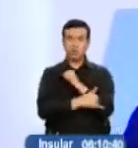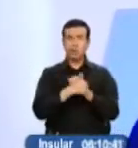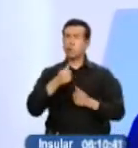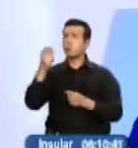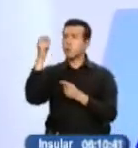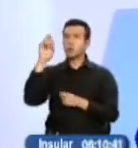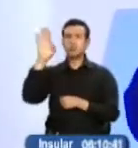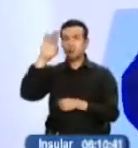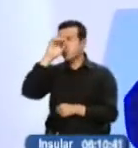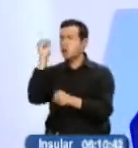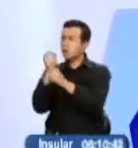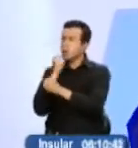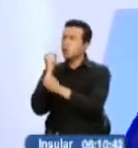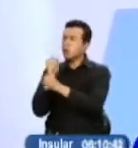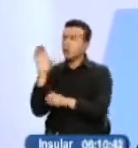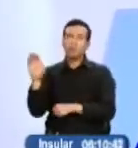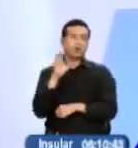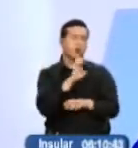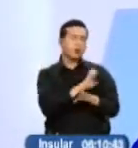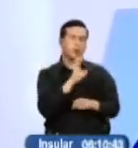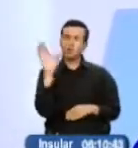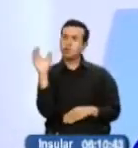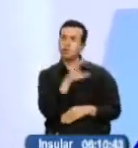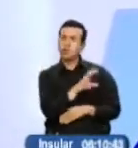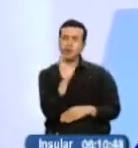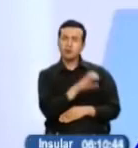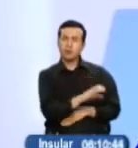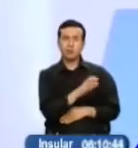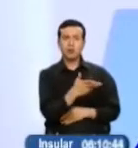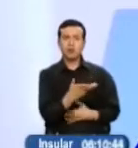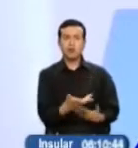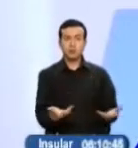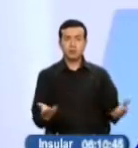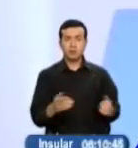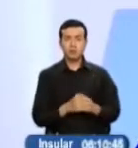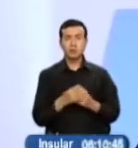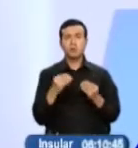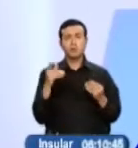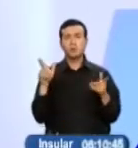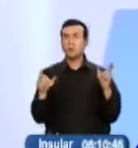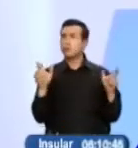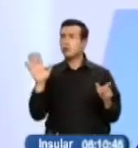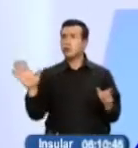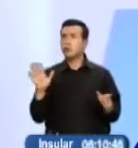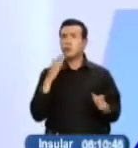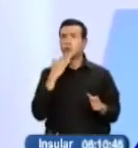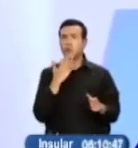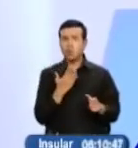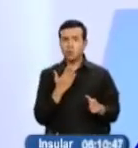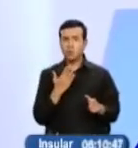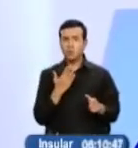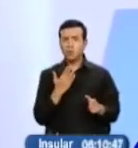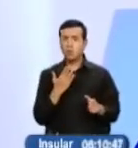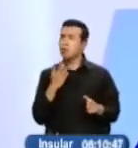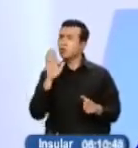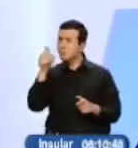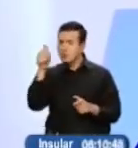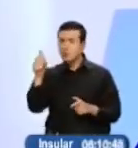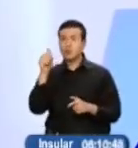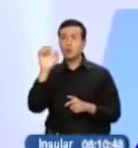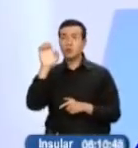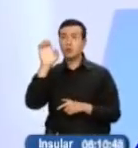es una remesa, lo envían al Ecuador, tenemos una serie de personas no comprometidas con la patria. Ahora, que envían sus dineros, que